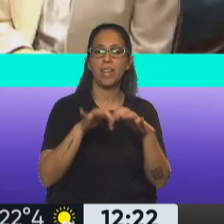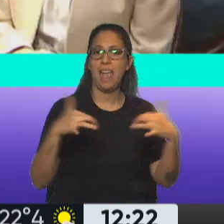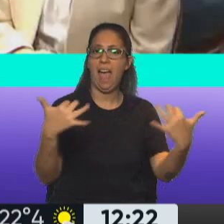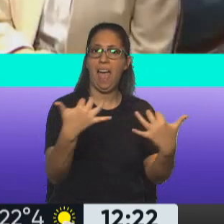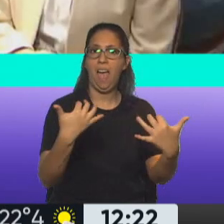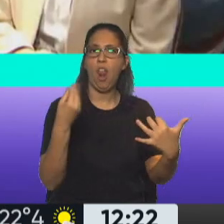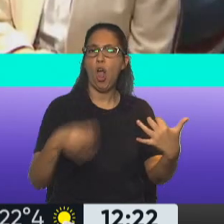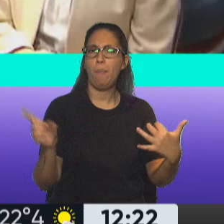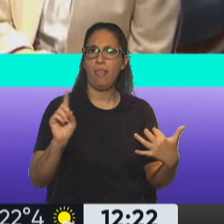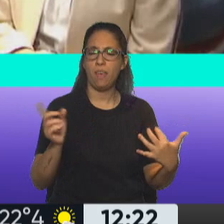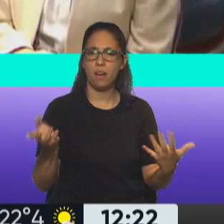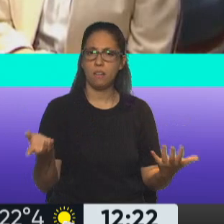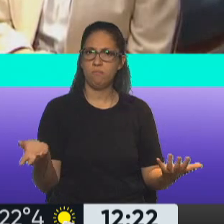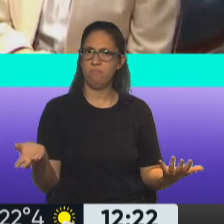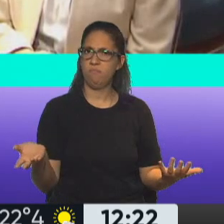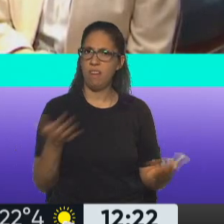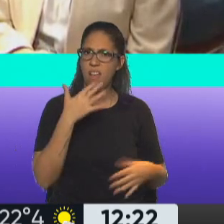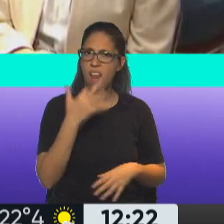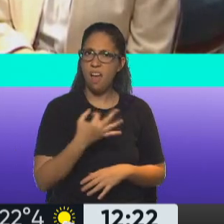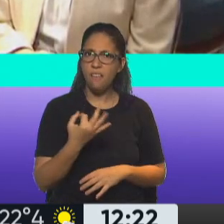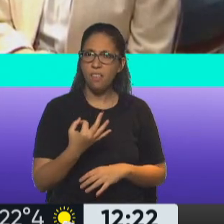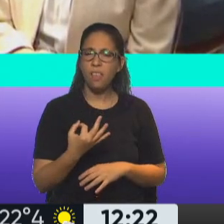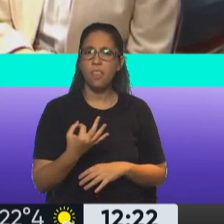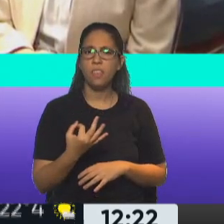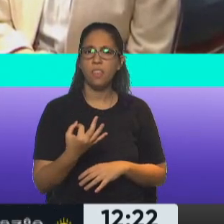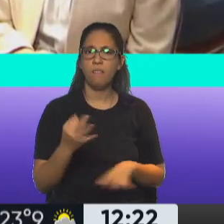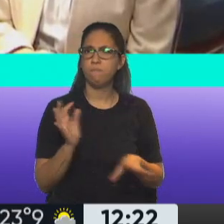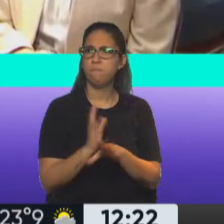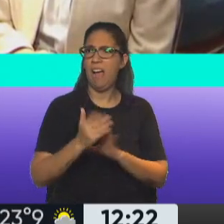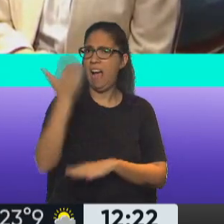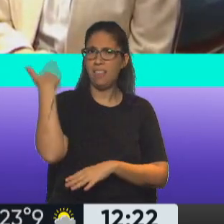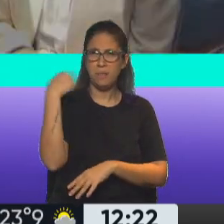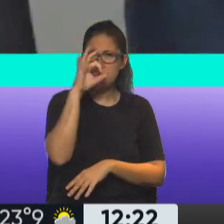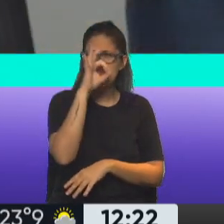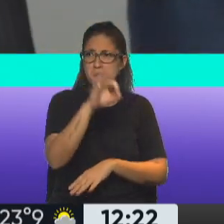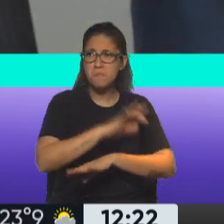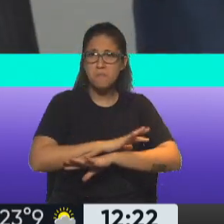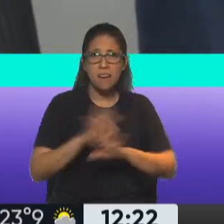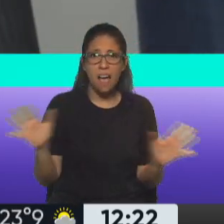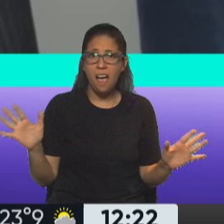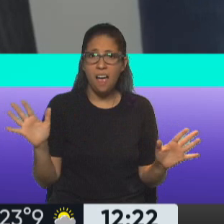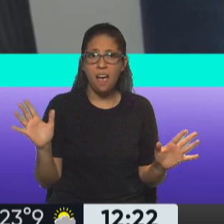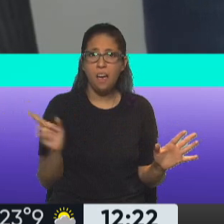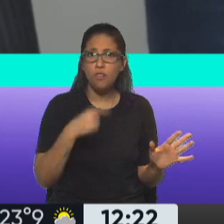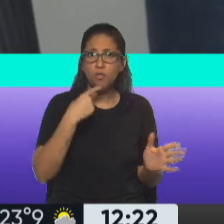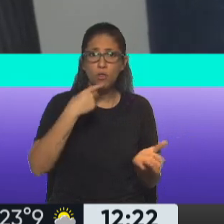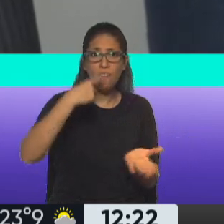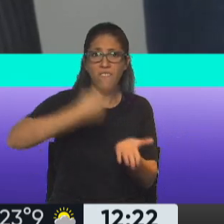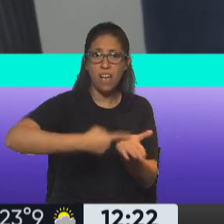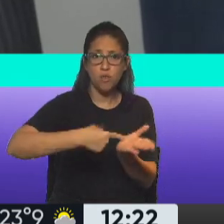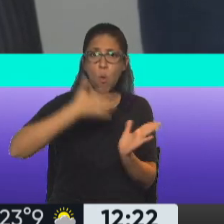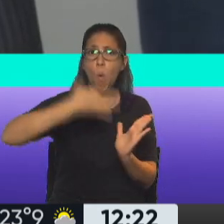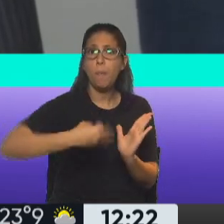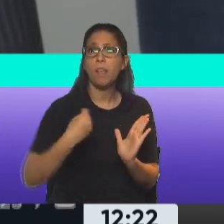nadie. La verdad es que además es improcedente, nosotros no tenemos cómo cumplir ese fallo, porque